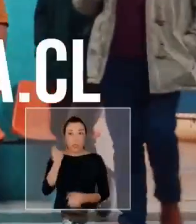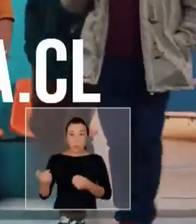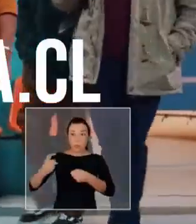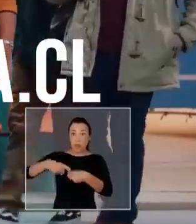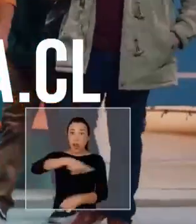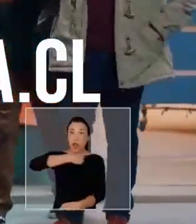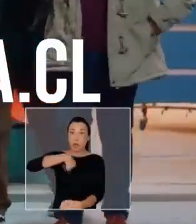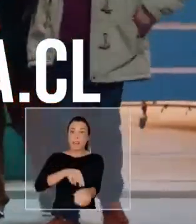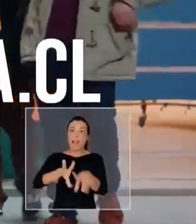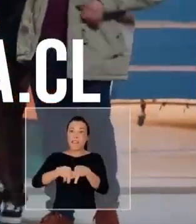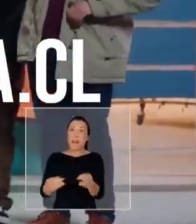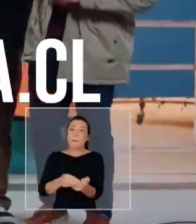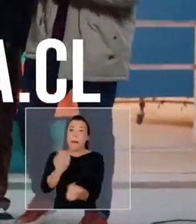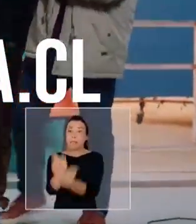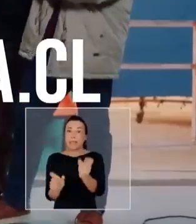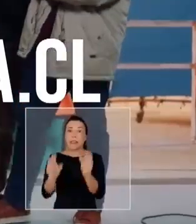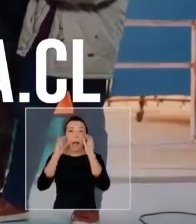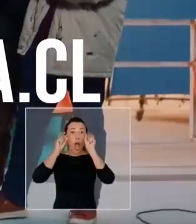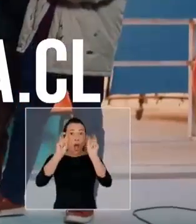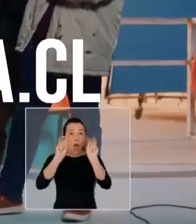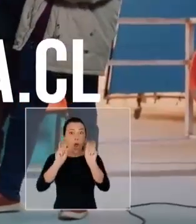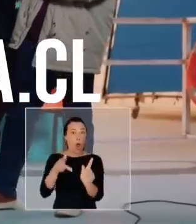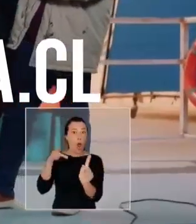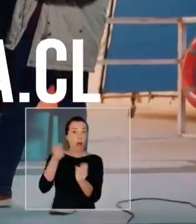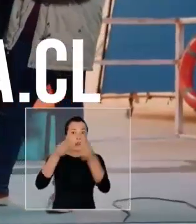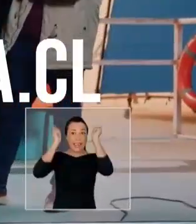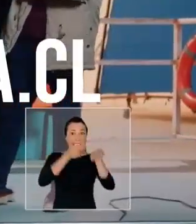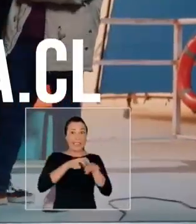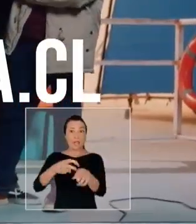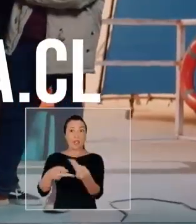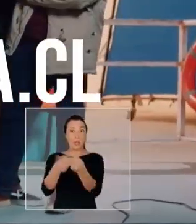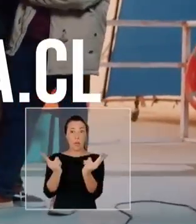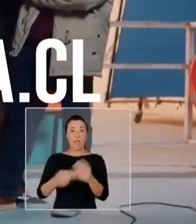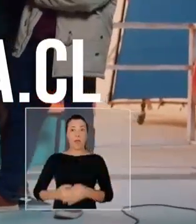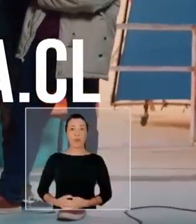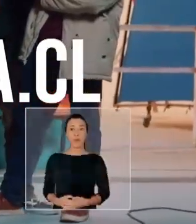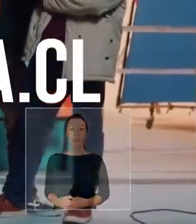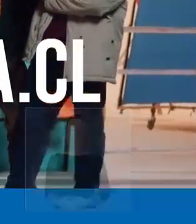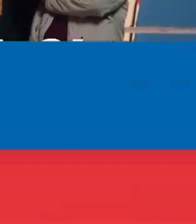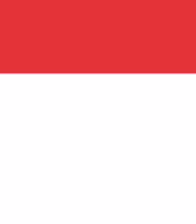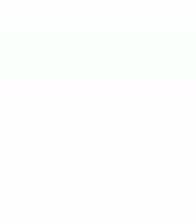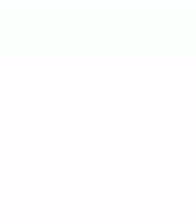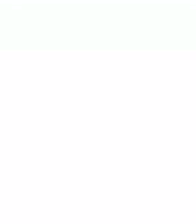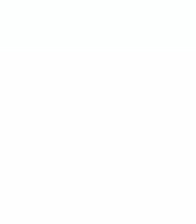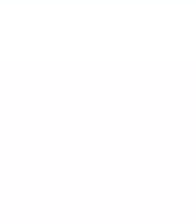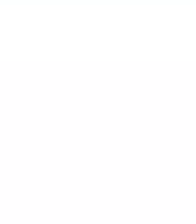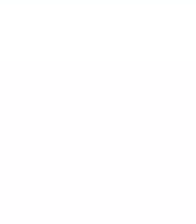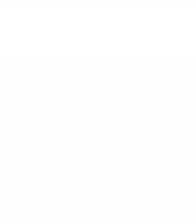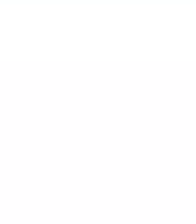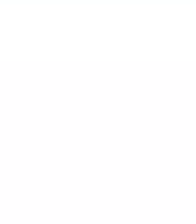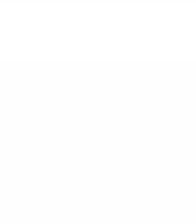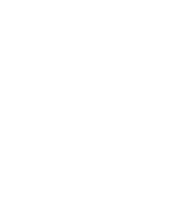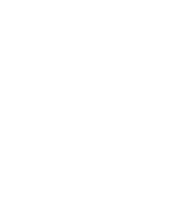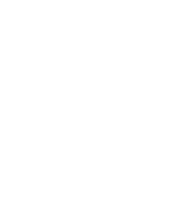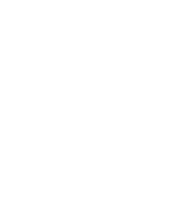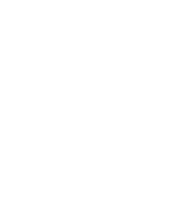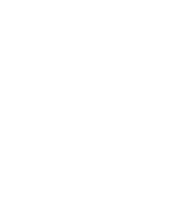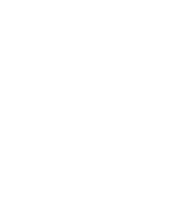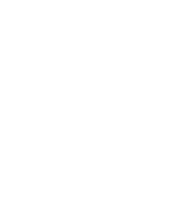un Miranda. Súmate a nuestra familia y seamos más los que estamos ojo con el acoso en el transporte público. Ministerio